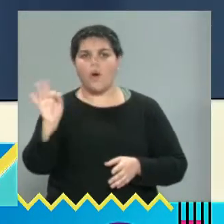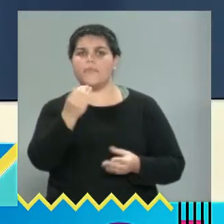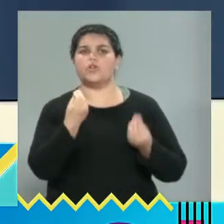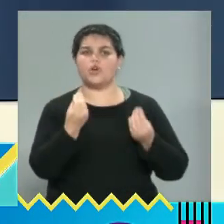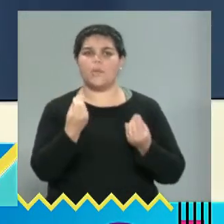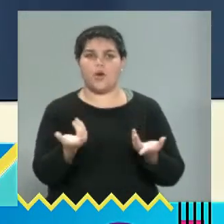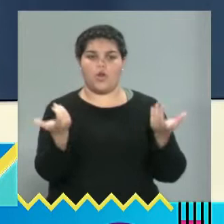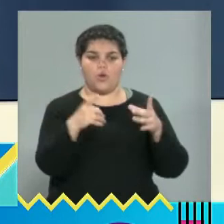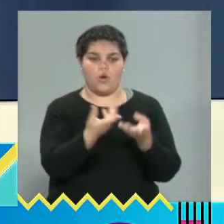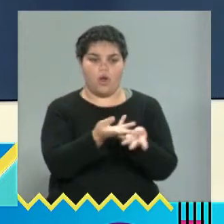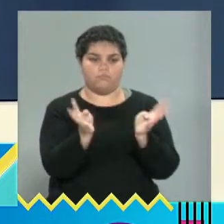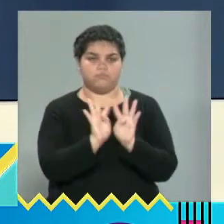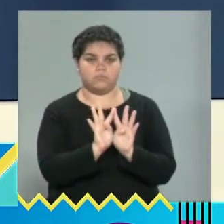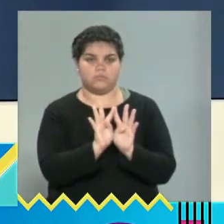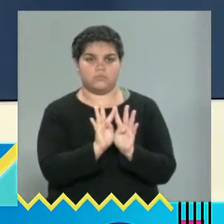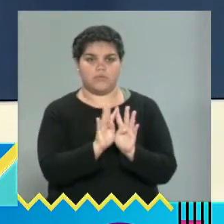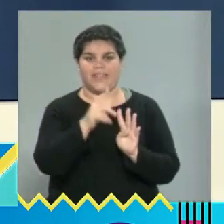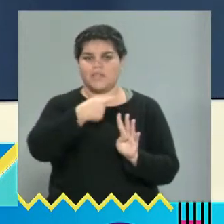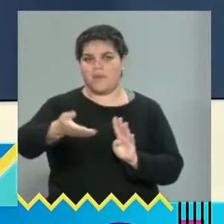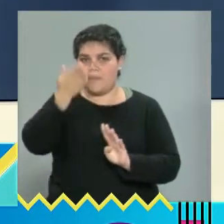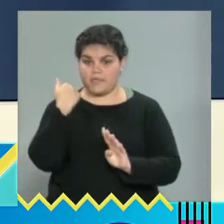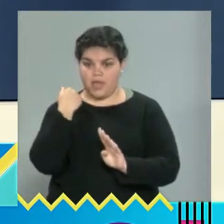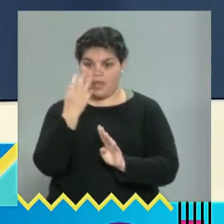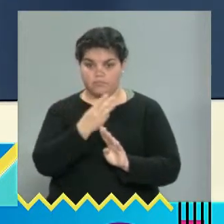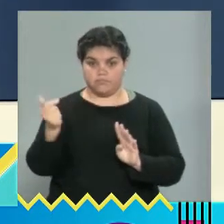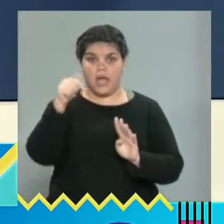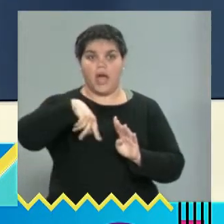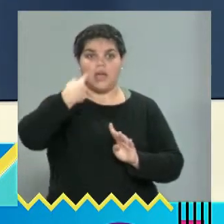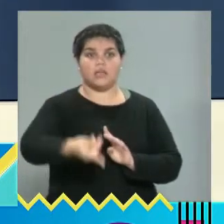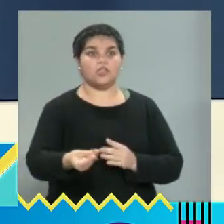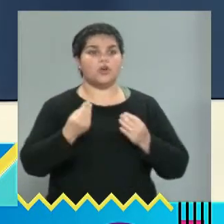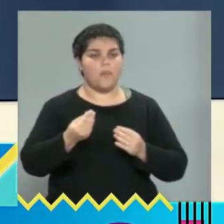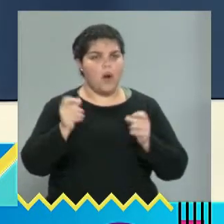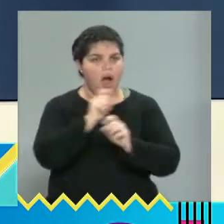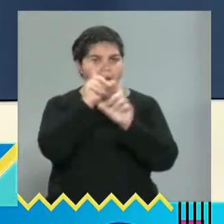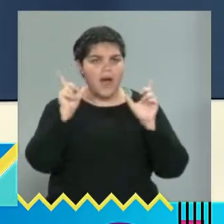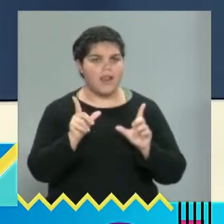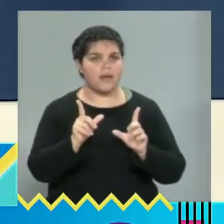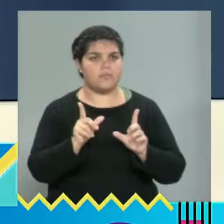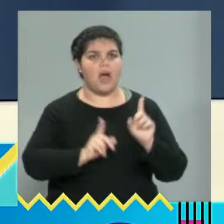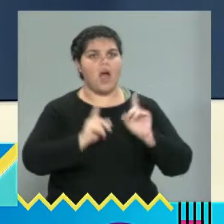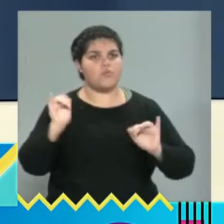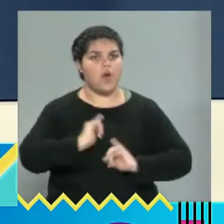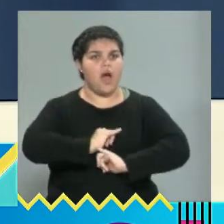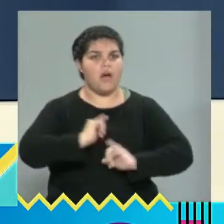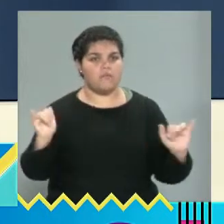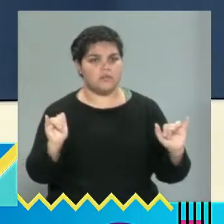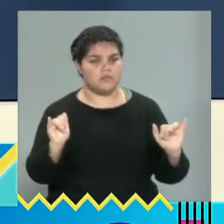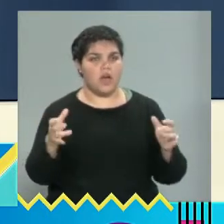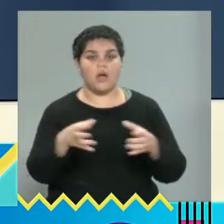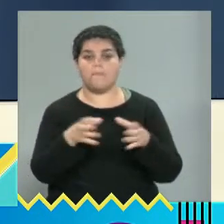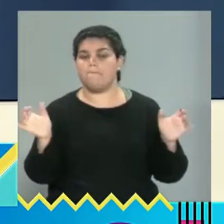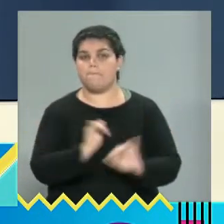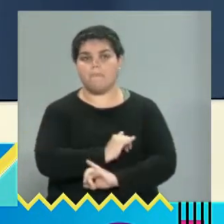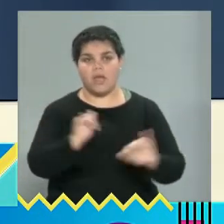un gabinete después de lo que ha sucedido la semana pasada y las alarmas que se han encendido, por lo menos mediáticamente